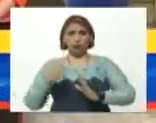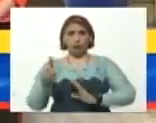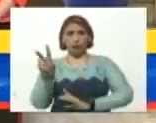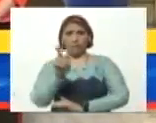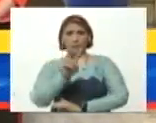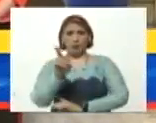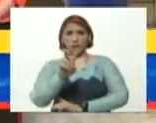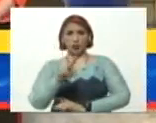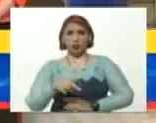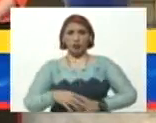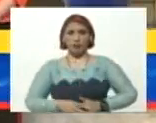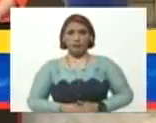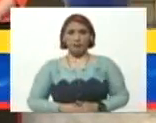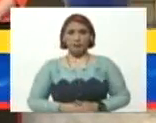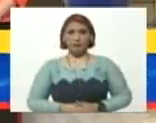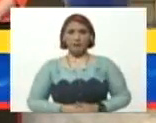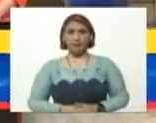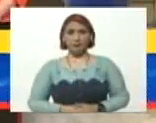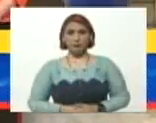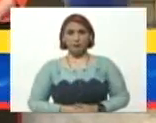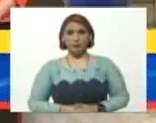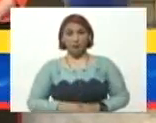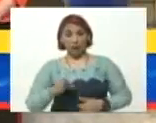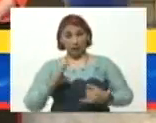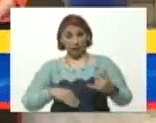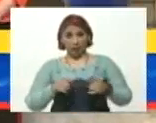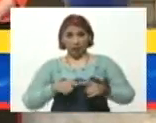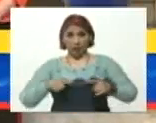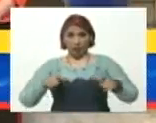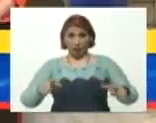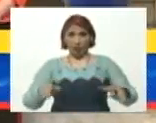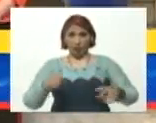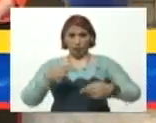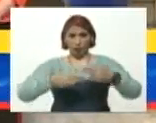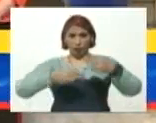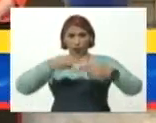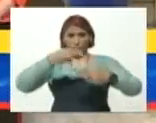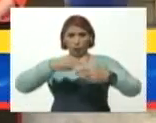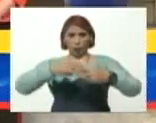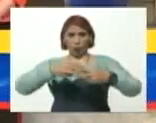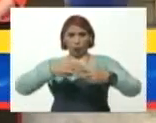Venezuela. El último estadio que